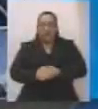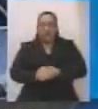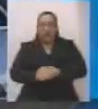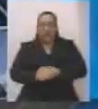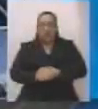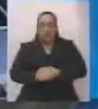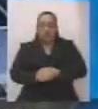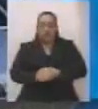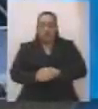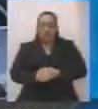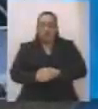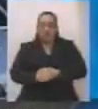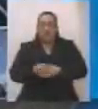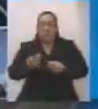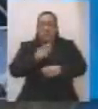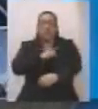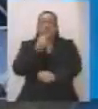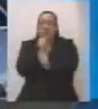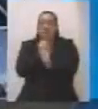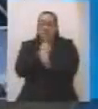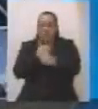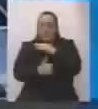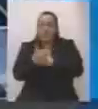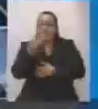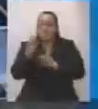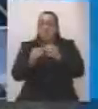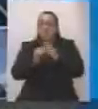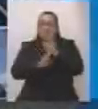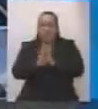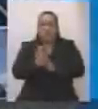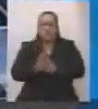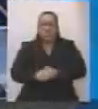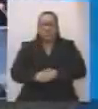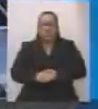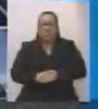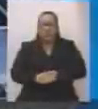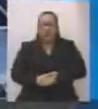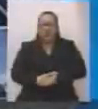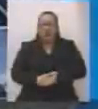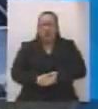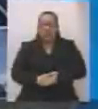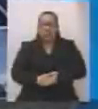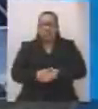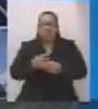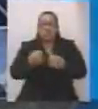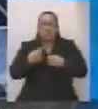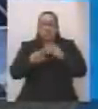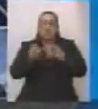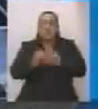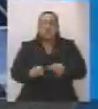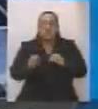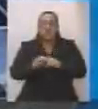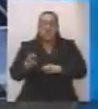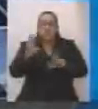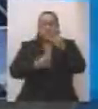porque la fuerza de trabajo de la economía emergente, como tiene una mayor proporción